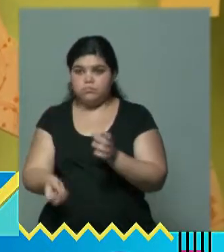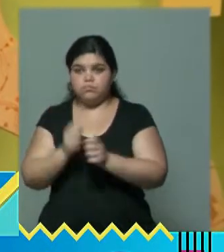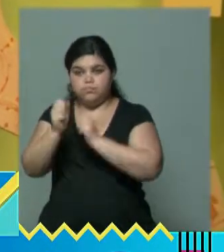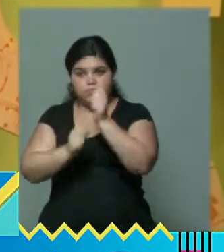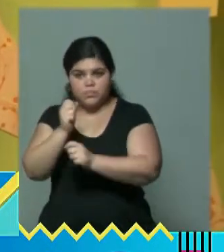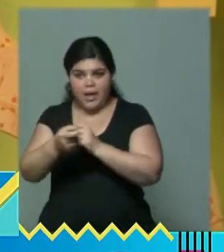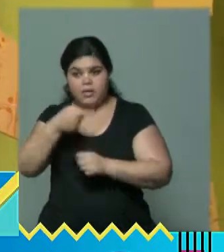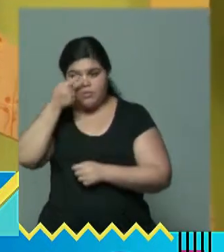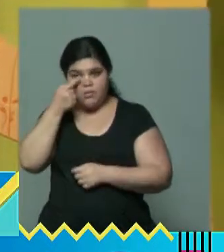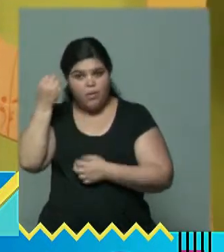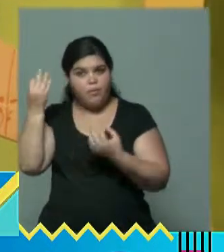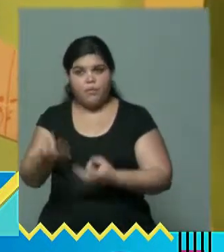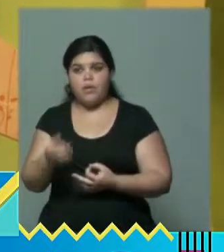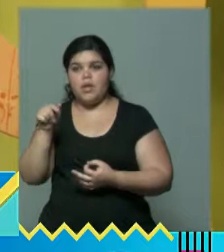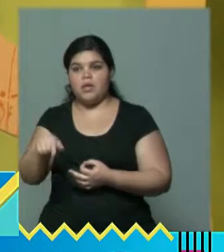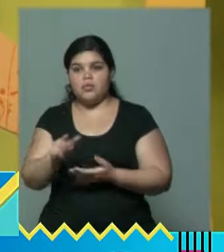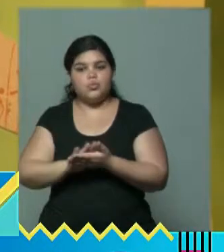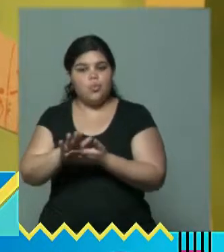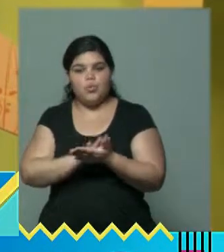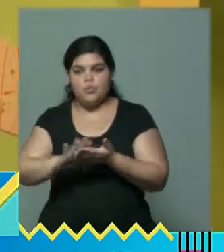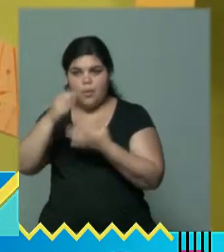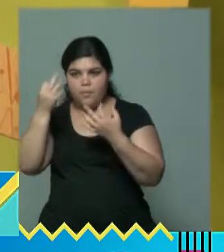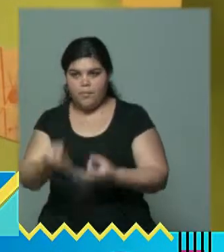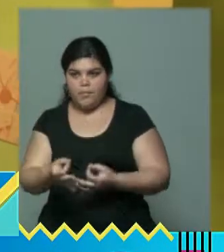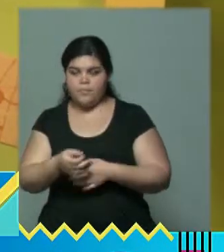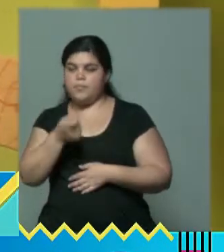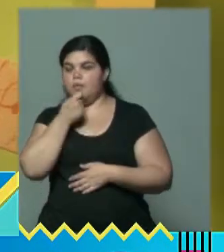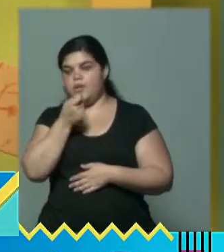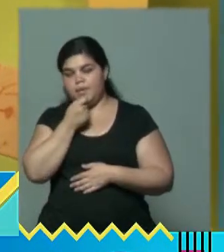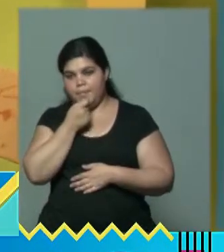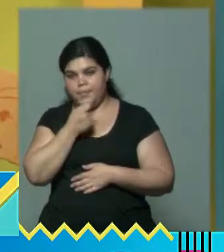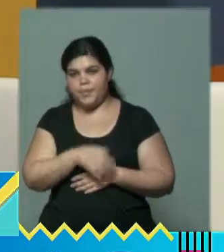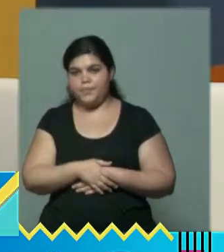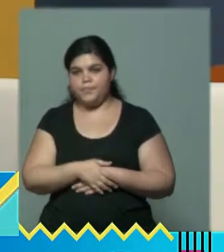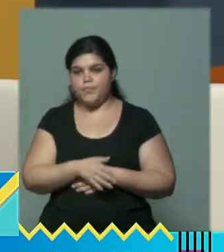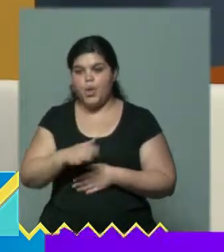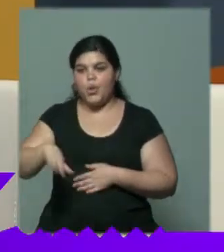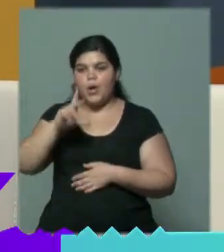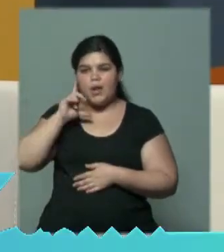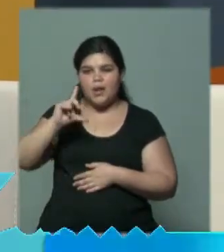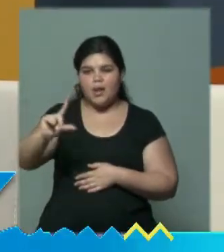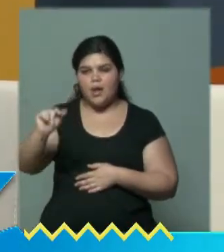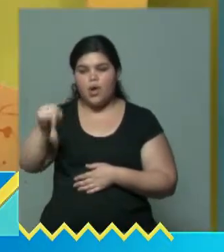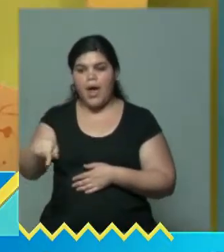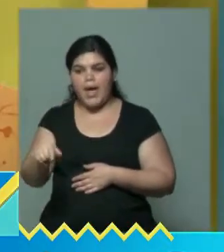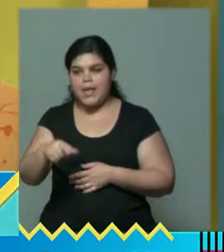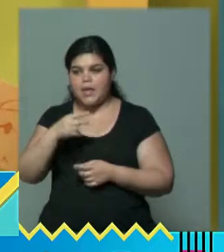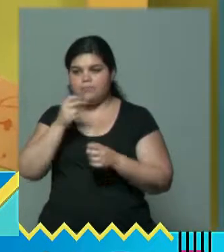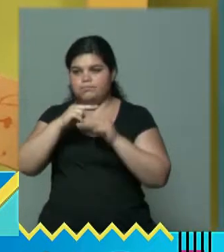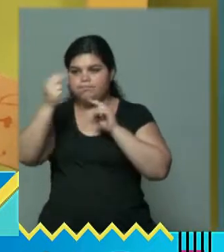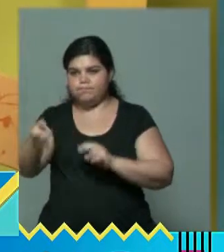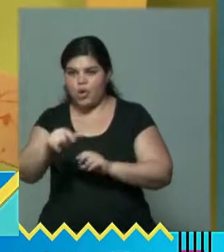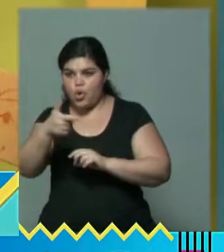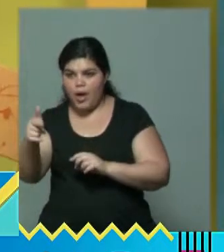y en determinados casos va a ser una muy buena solución. Hoy día, por ejemplo, para los lugares aislados donde vos no tenés acceso a la red, la